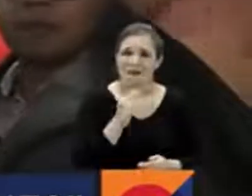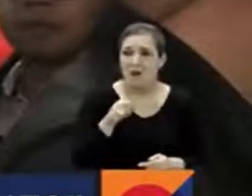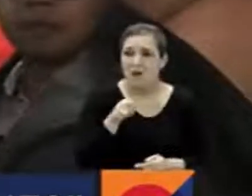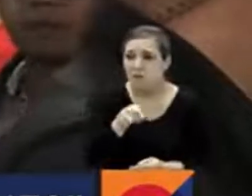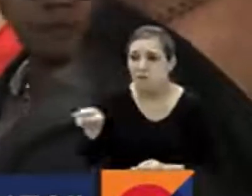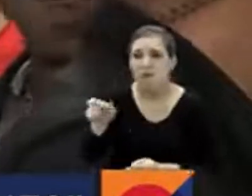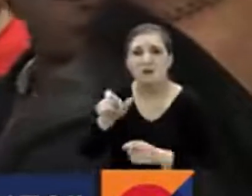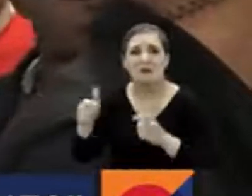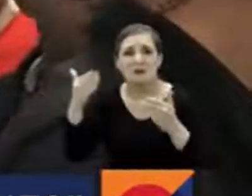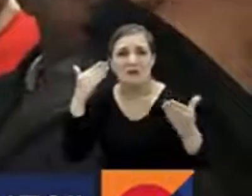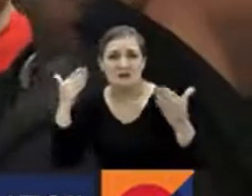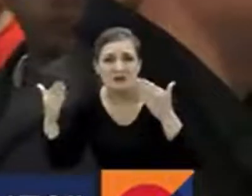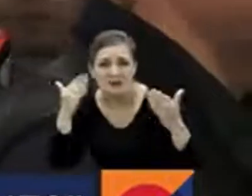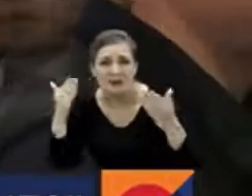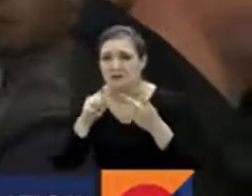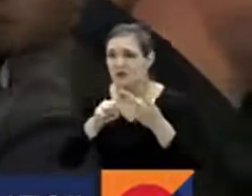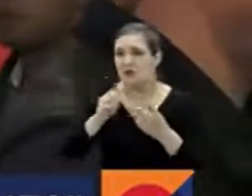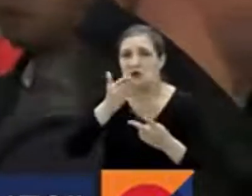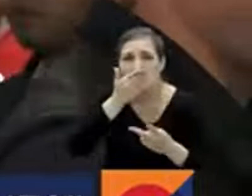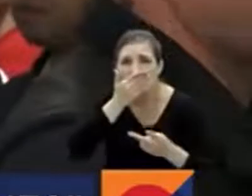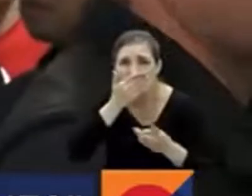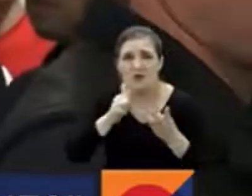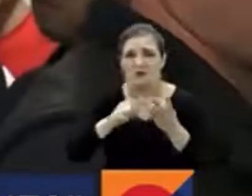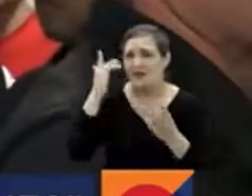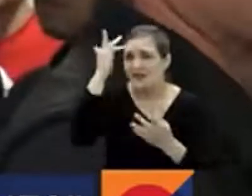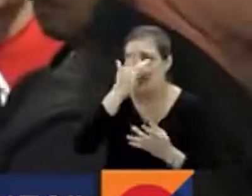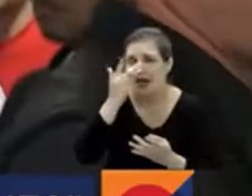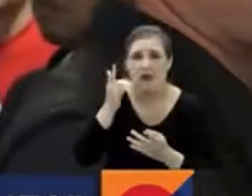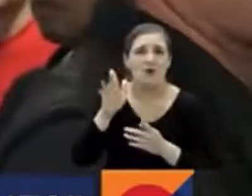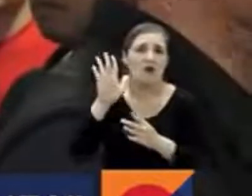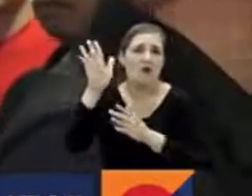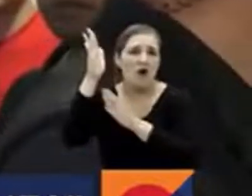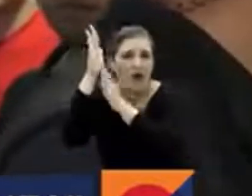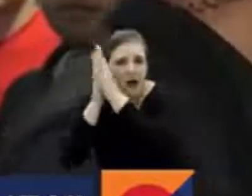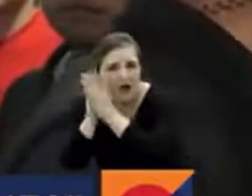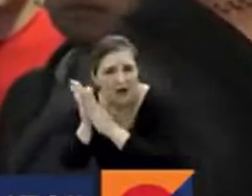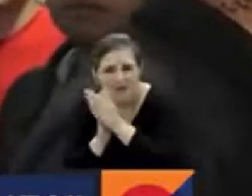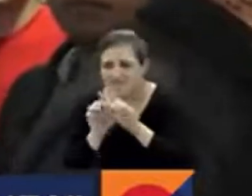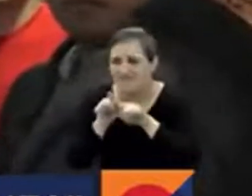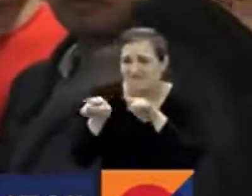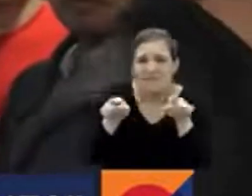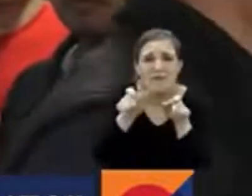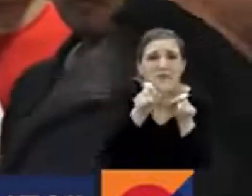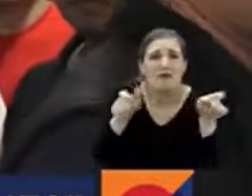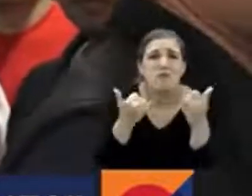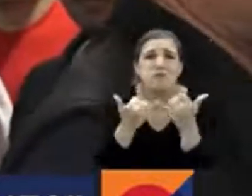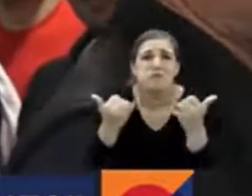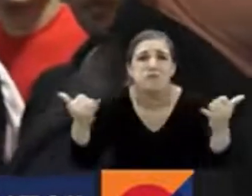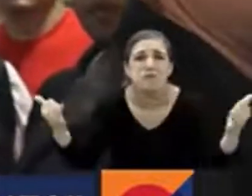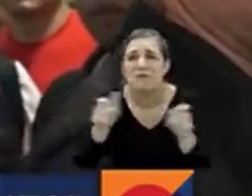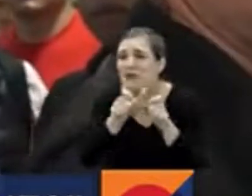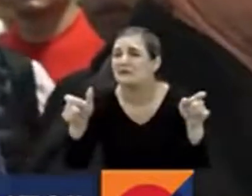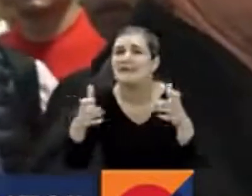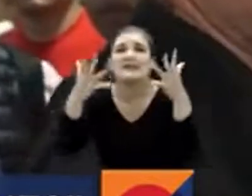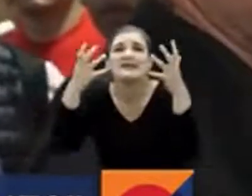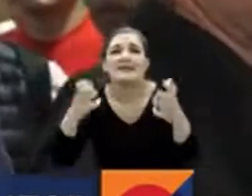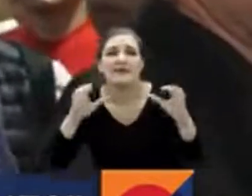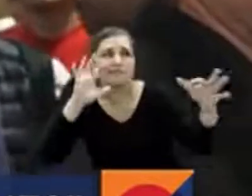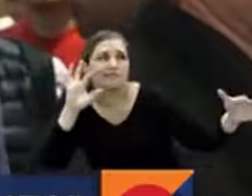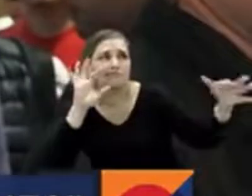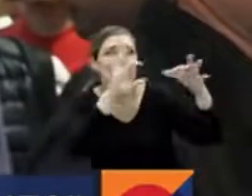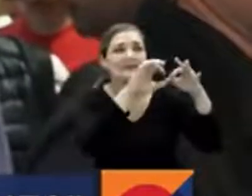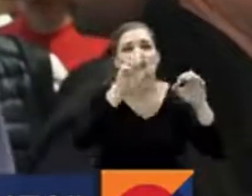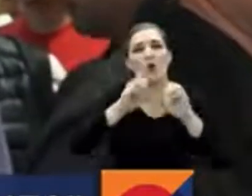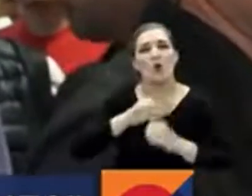afros, palenqueros, indígenas, a la que esta Colombia les ha fallado y que merecen una oportunidad diferente. Yo creo que vienen